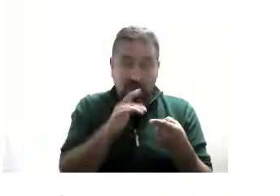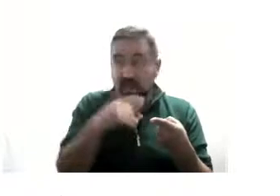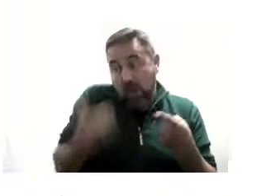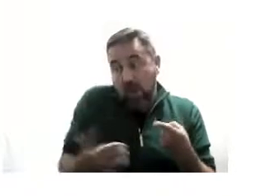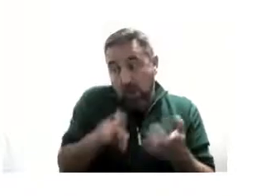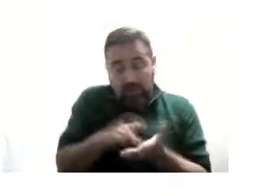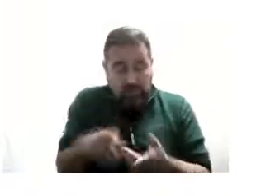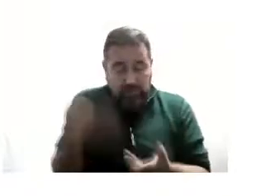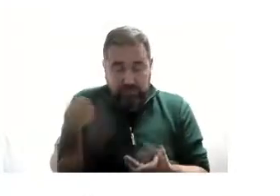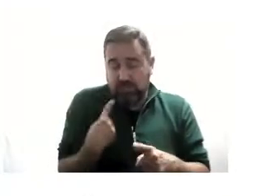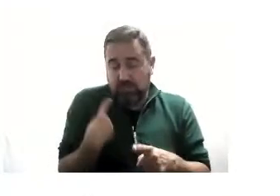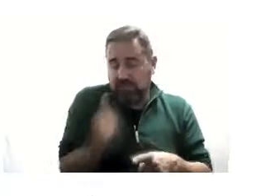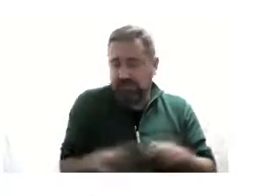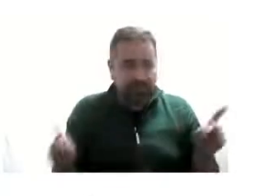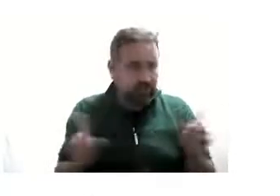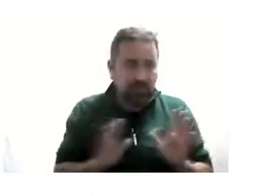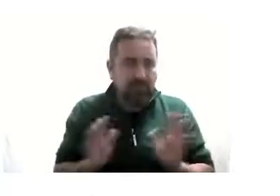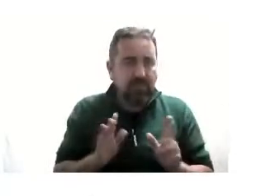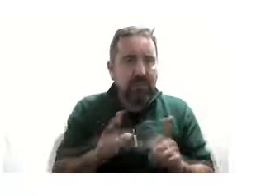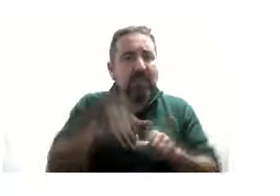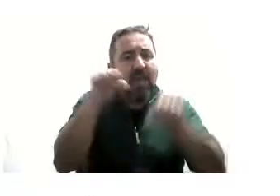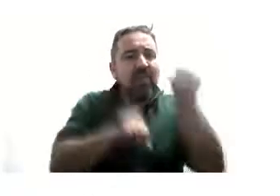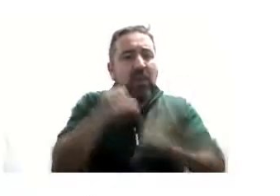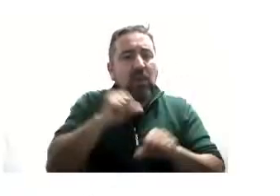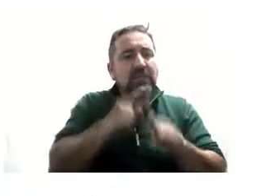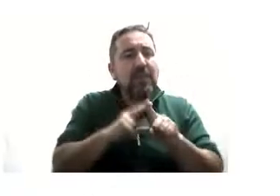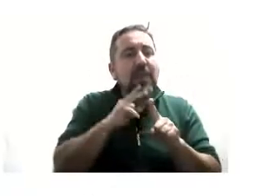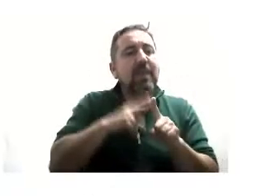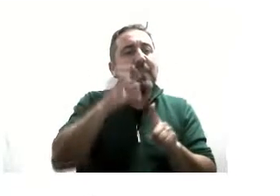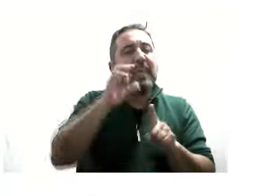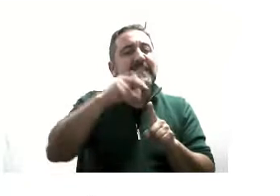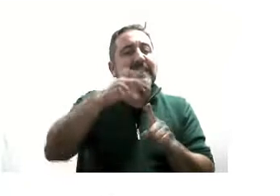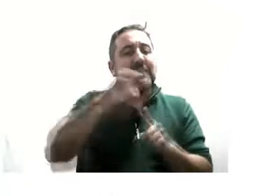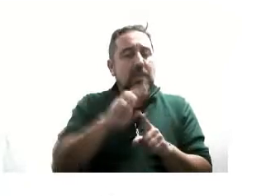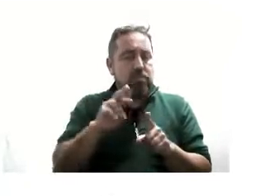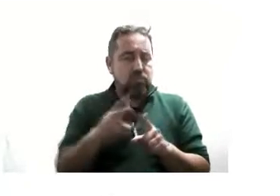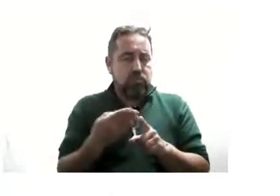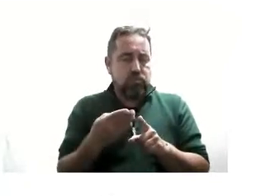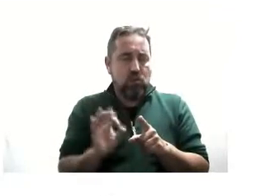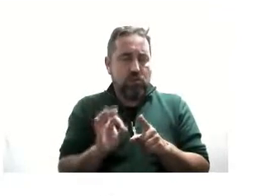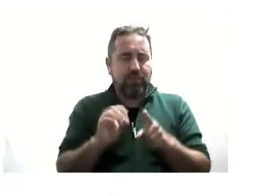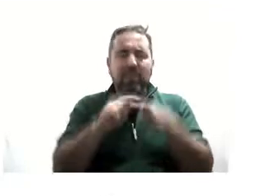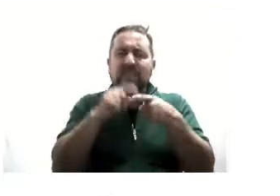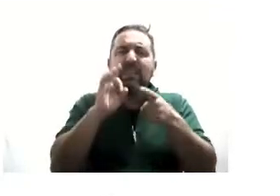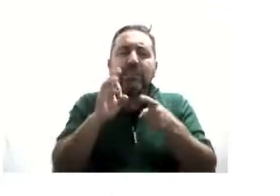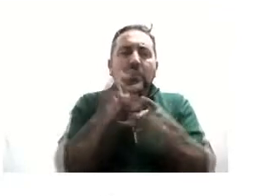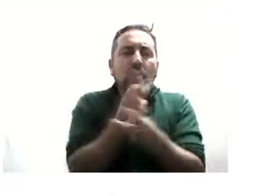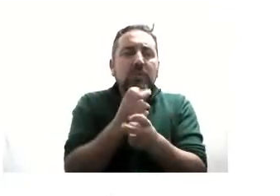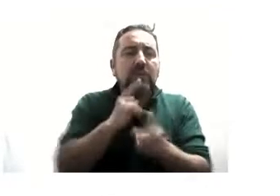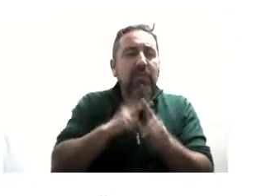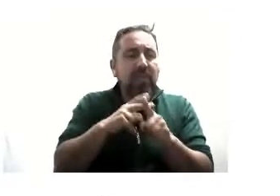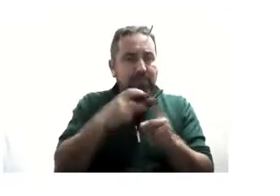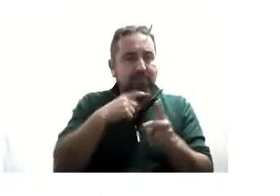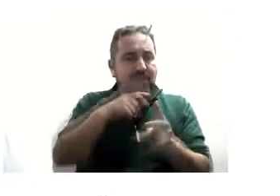de hoy en día. Teníamos la cirugía del estribo. Esto es una cirugía específica que solo funciona para los casos de otosclerosis, que